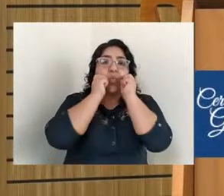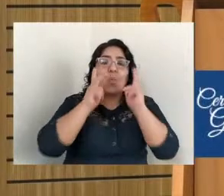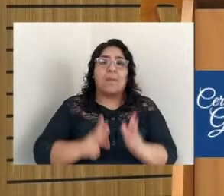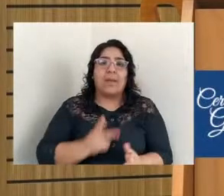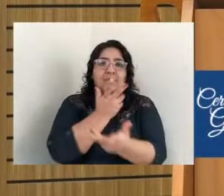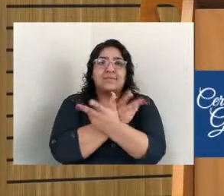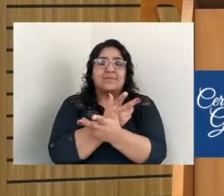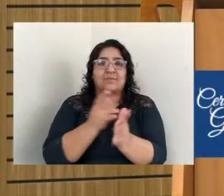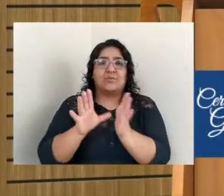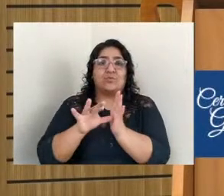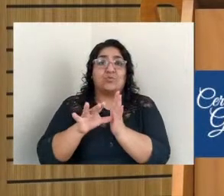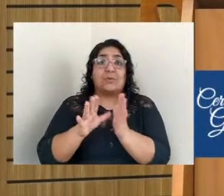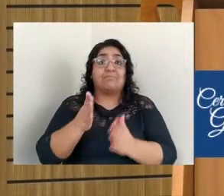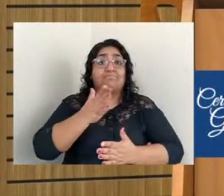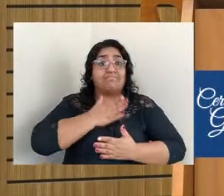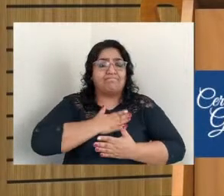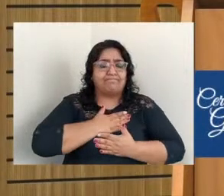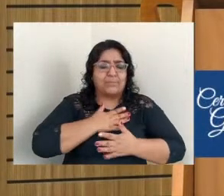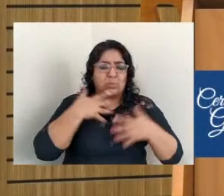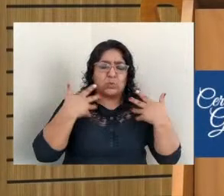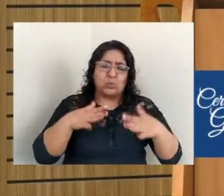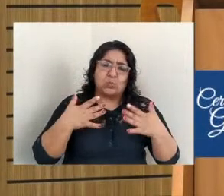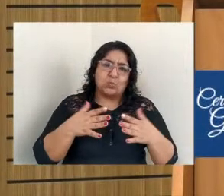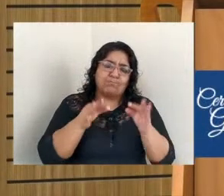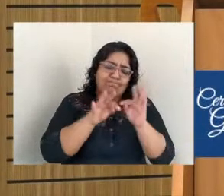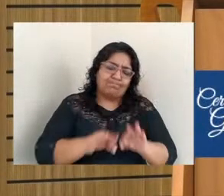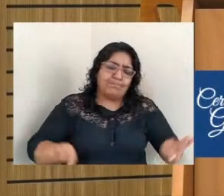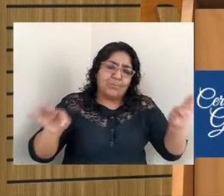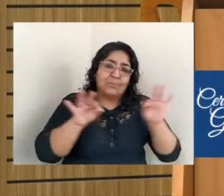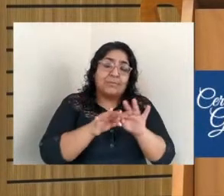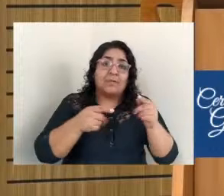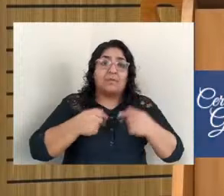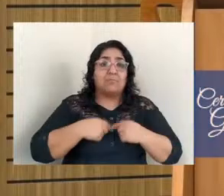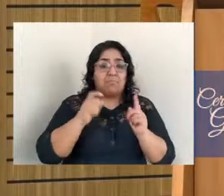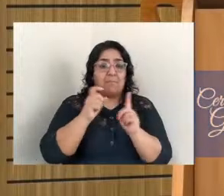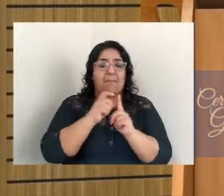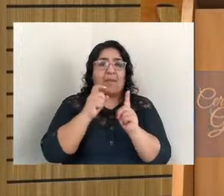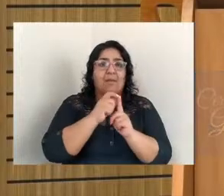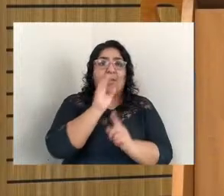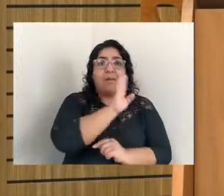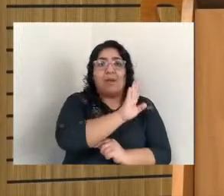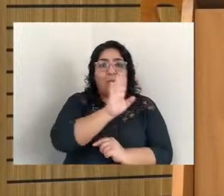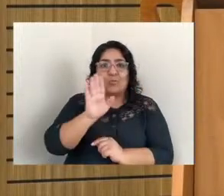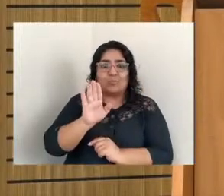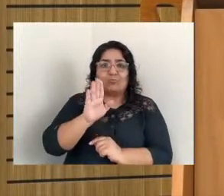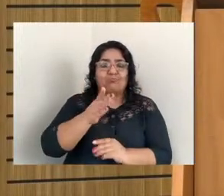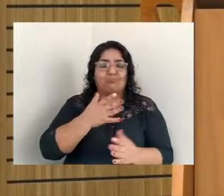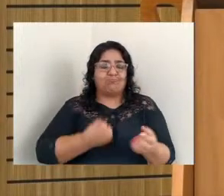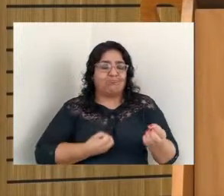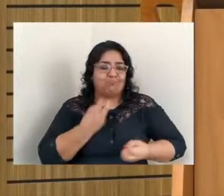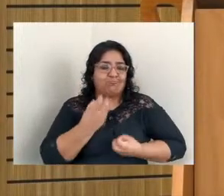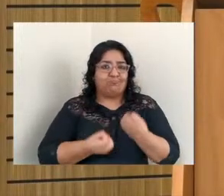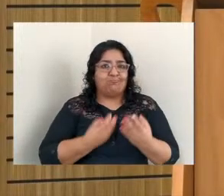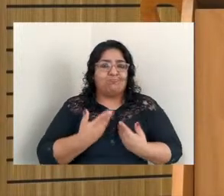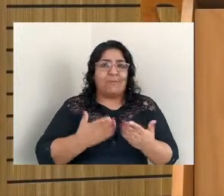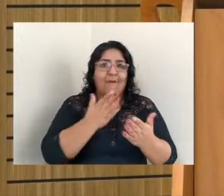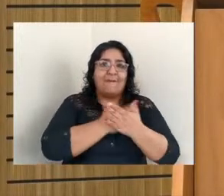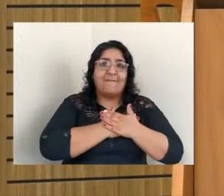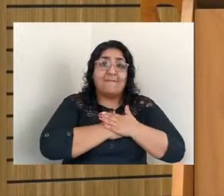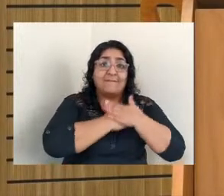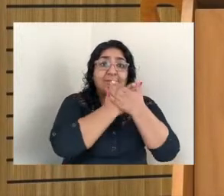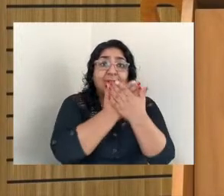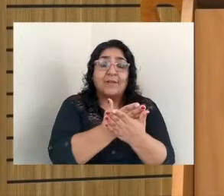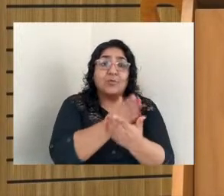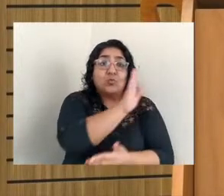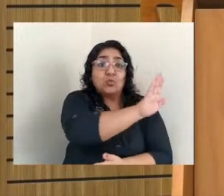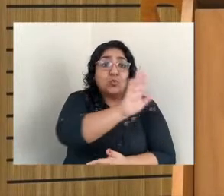Es para mí un placer y un gusto inmenso dirigirme para expresarles mis felicitaciones tanto a